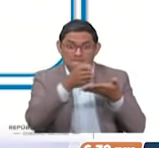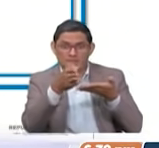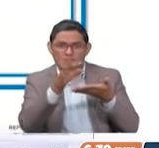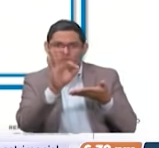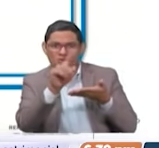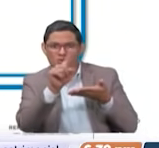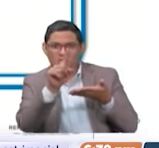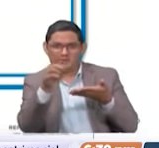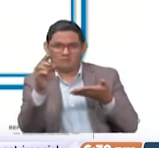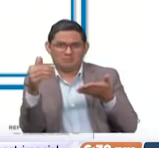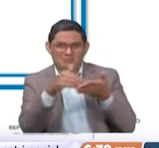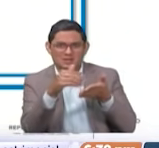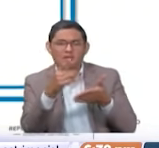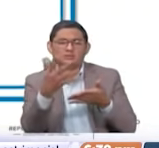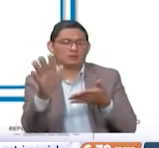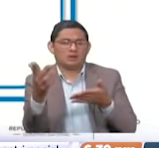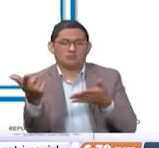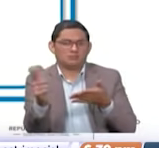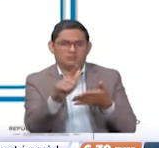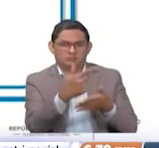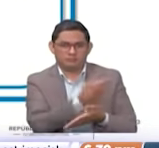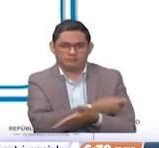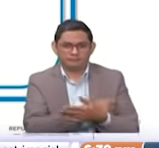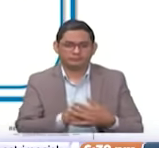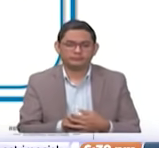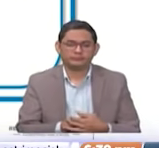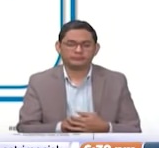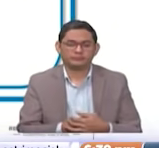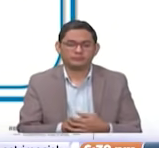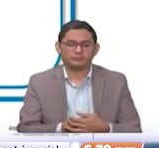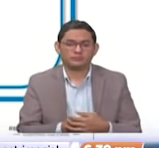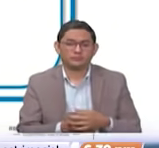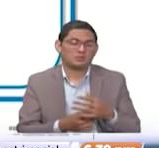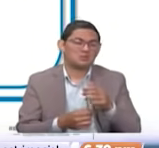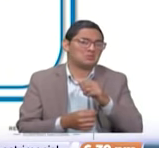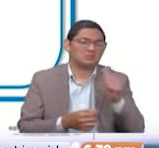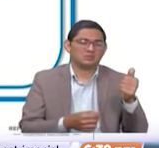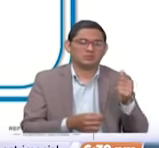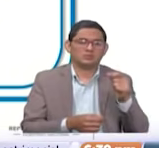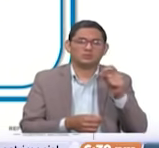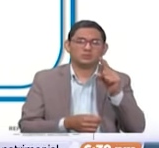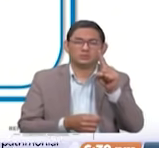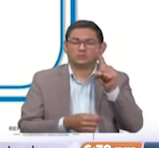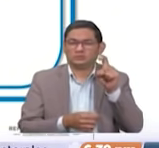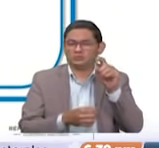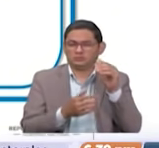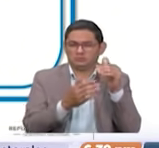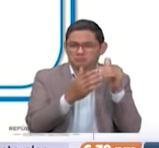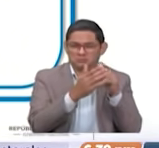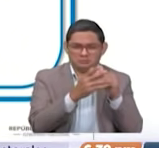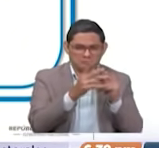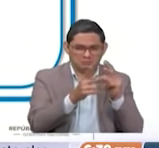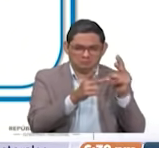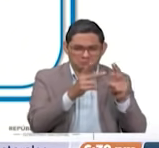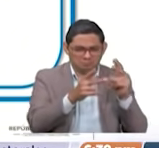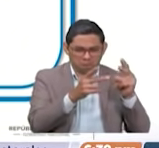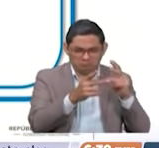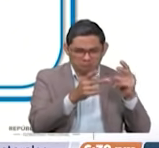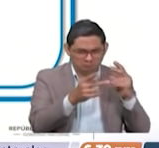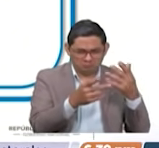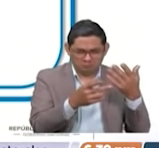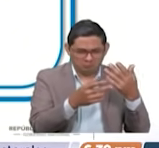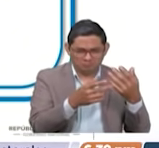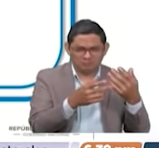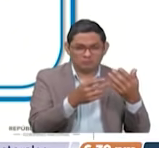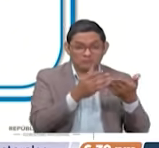habitantes a su vez 74 mil 101 panameños han sido vacunados con segundas